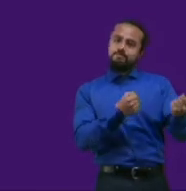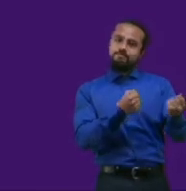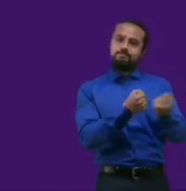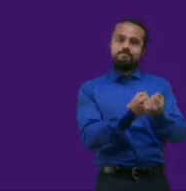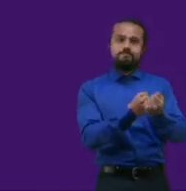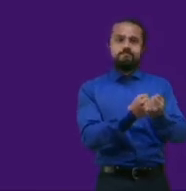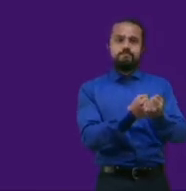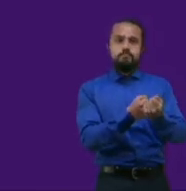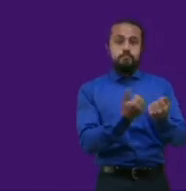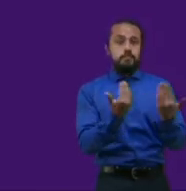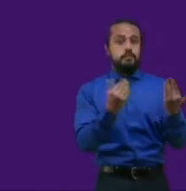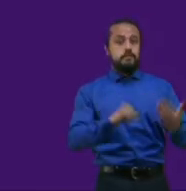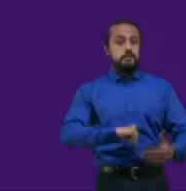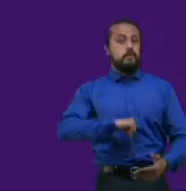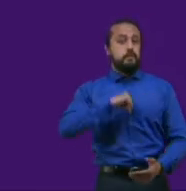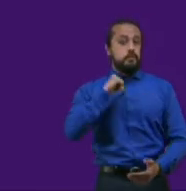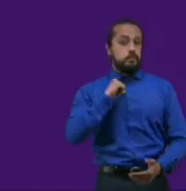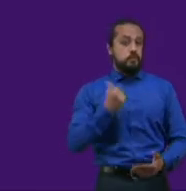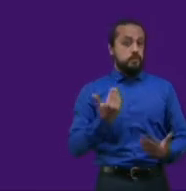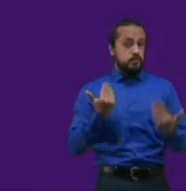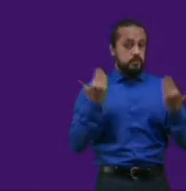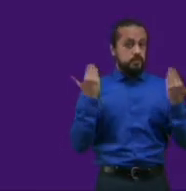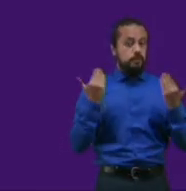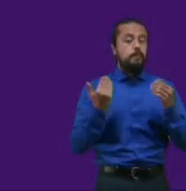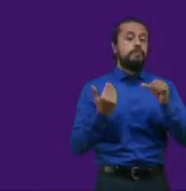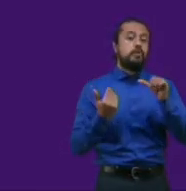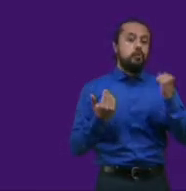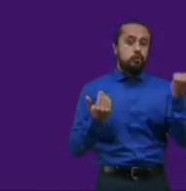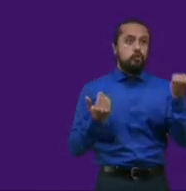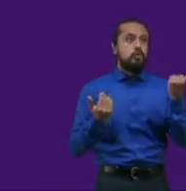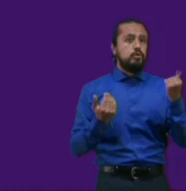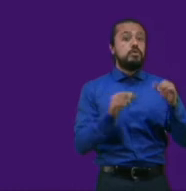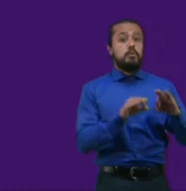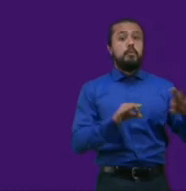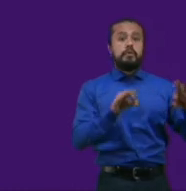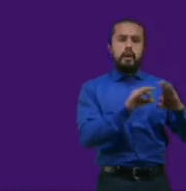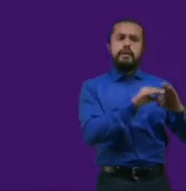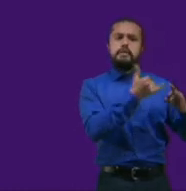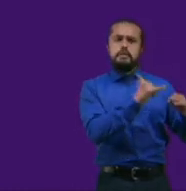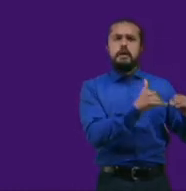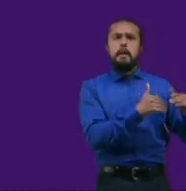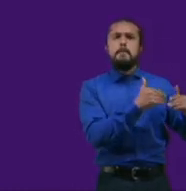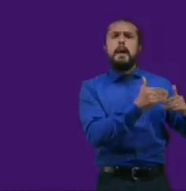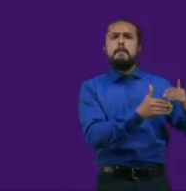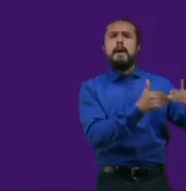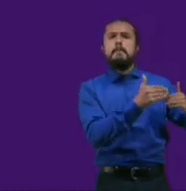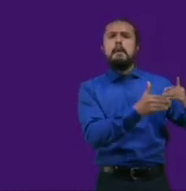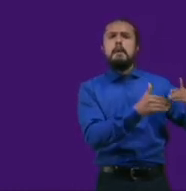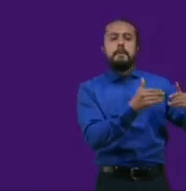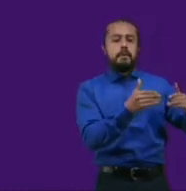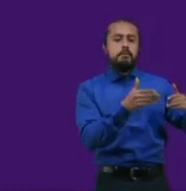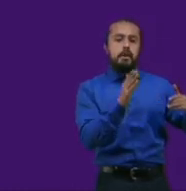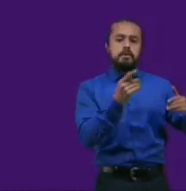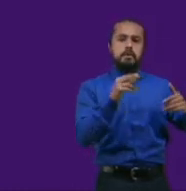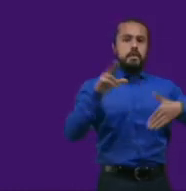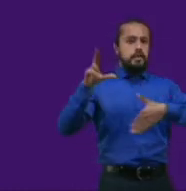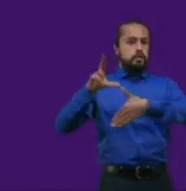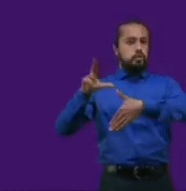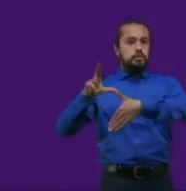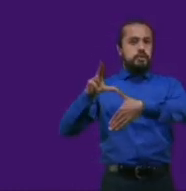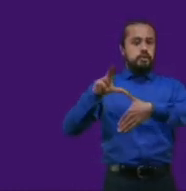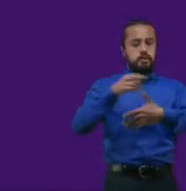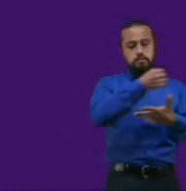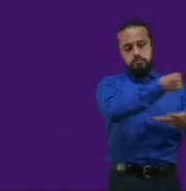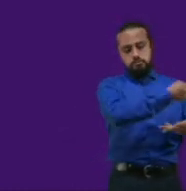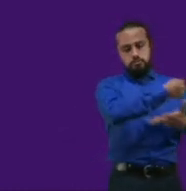una dicha, ¿no? Hay otros fondos importantes que ya están comenzando a meter más dinero en Latinoamérica y lo quieren desarrollar la